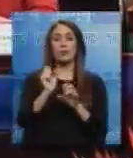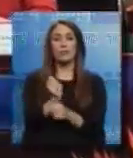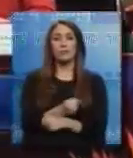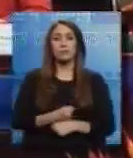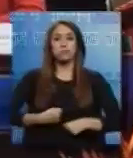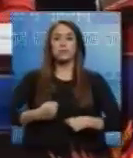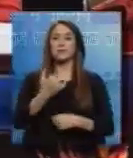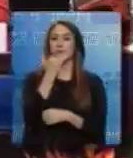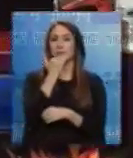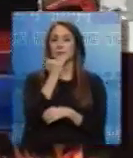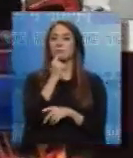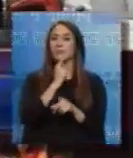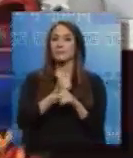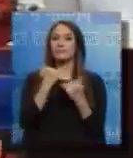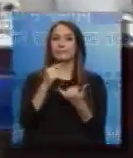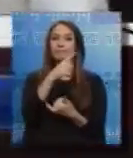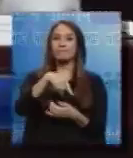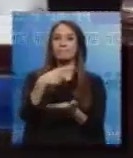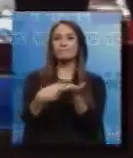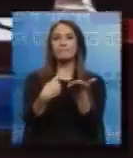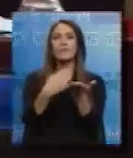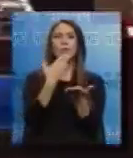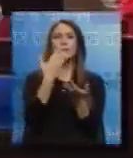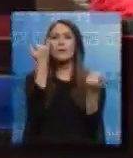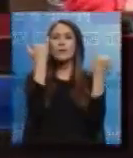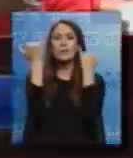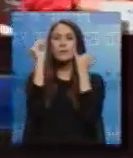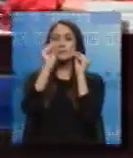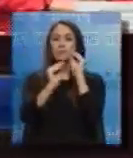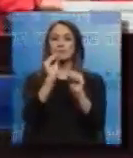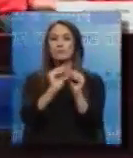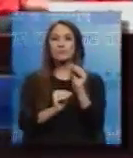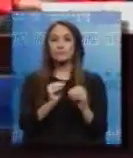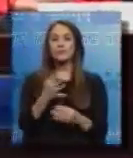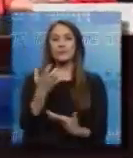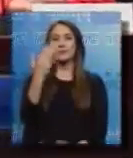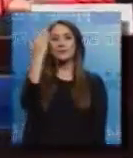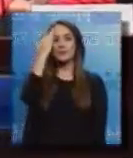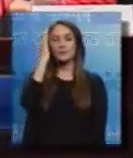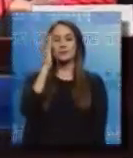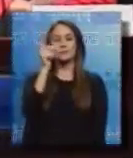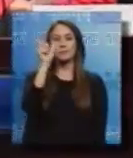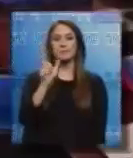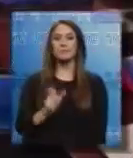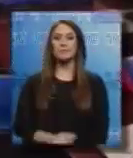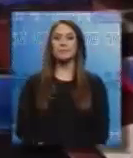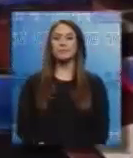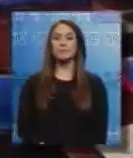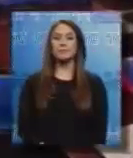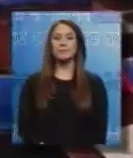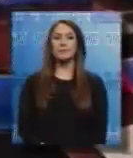obesidad. El Ministerio Coordinador de Desarrollo Social organizó este evento.